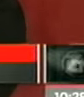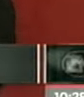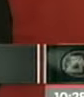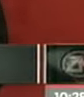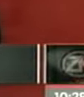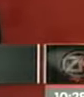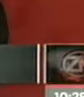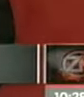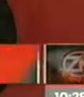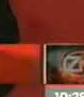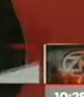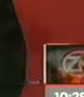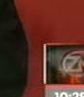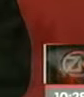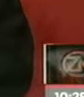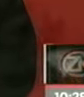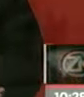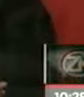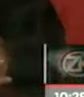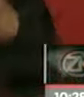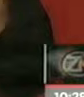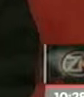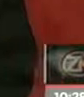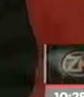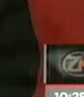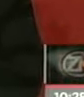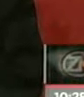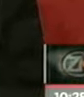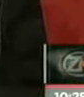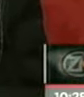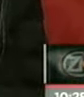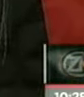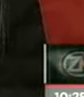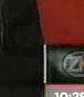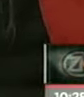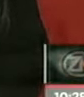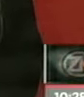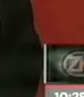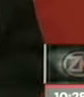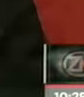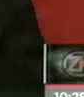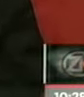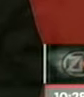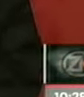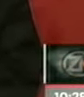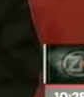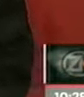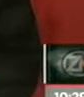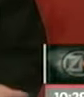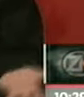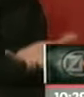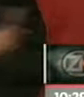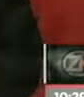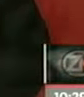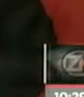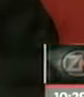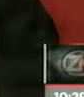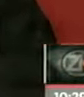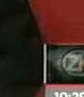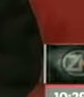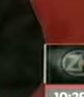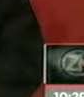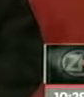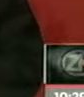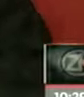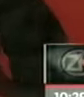de algunos problemas que se puedan presentar, y siempre con la mejor disposición estamos nosotros hoy aquí. Como le decía